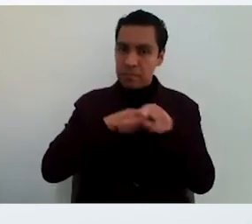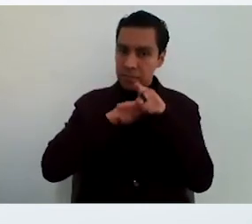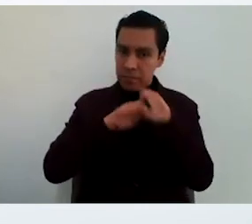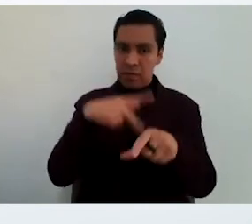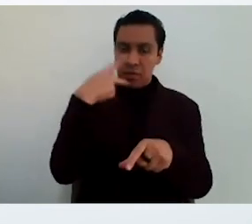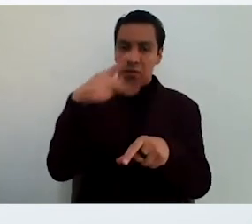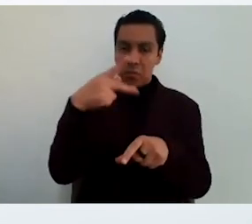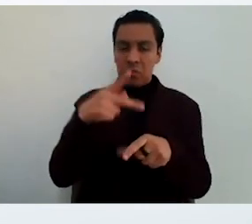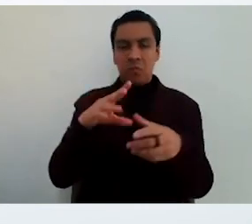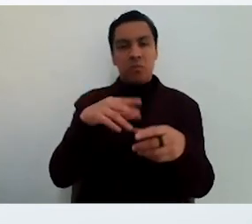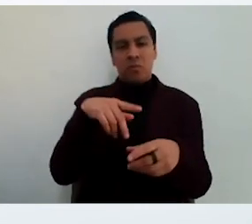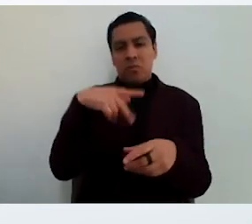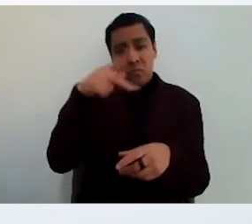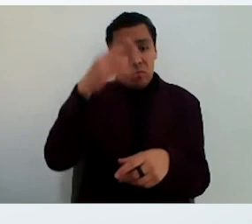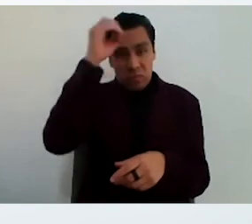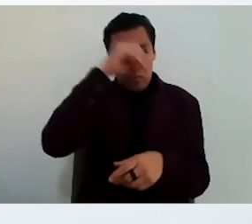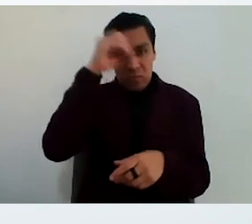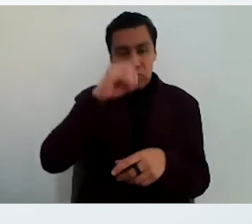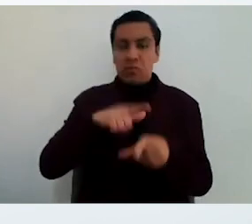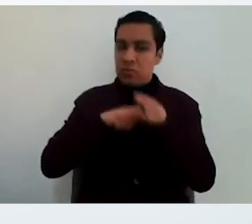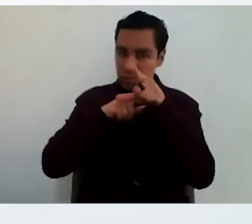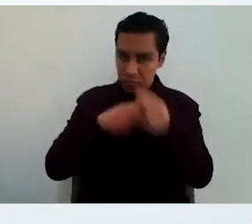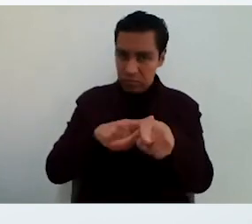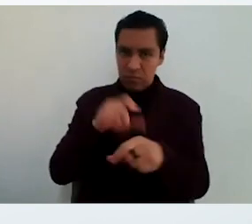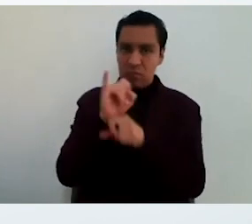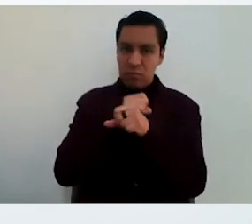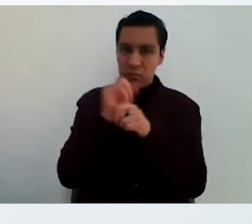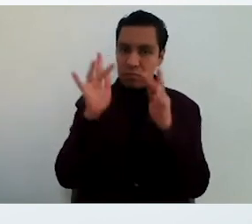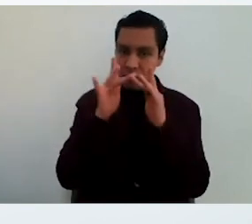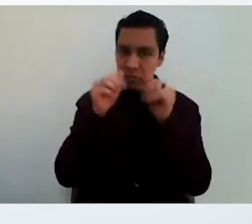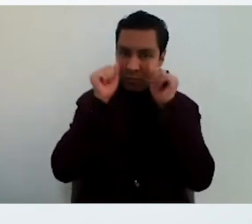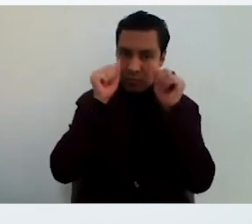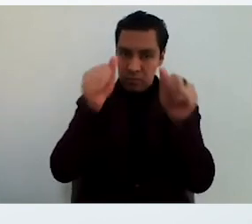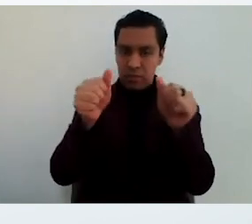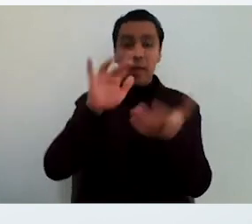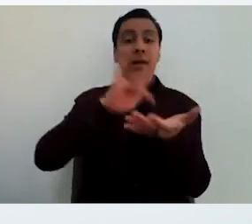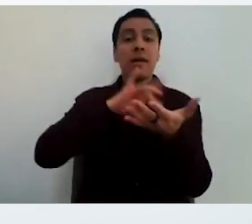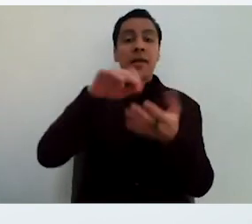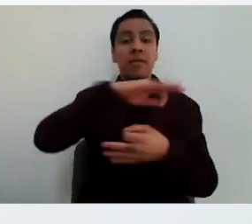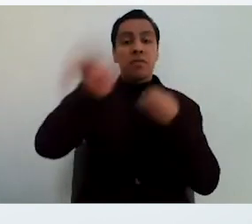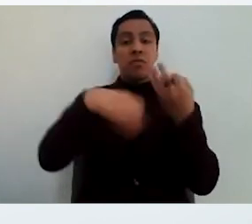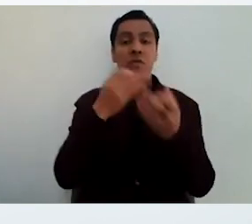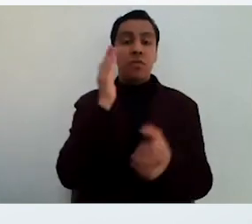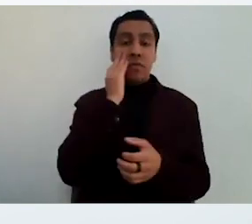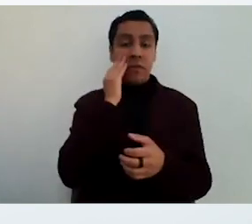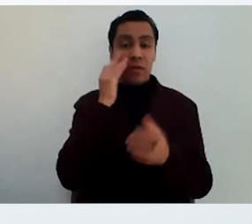tengas a bien comentarnos más adelante. Gracias a todas las personas que nos están siguiendo.